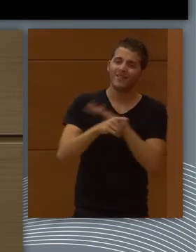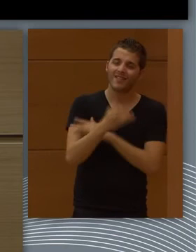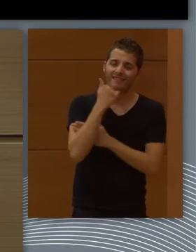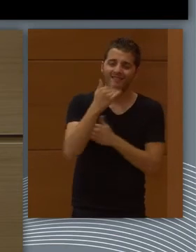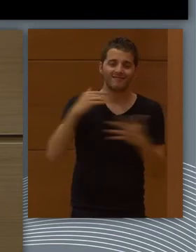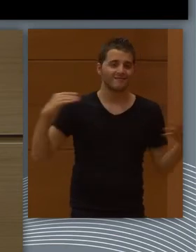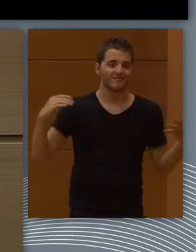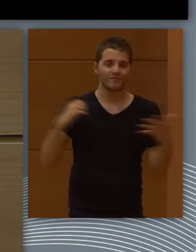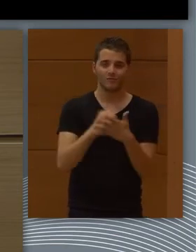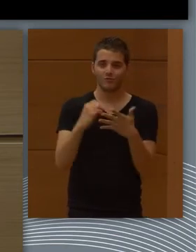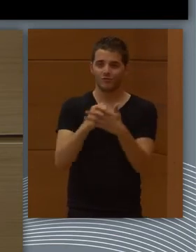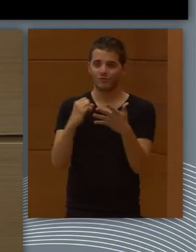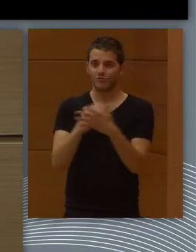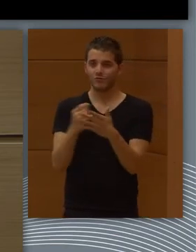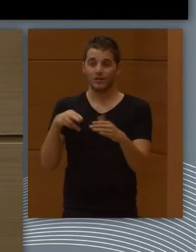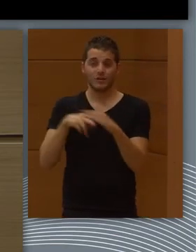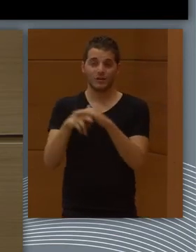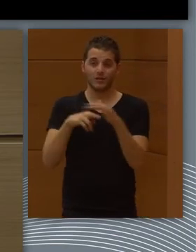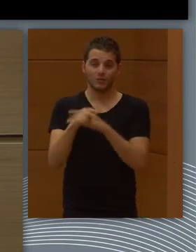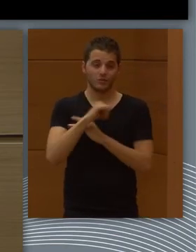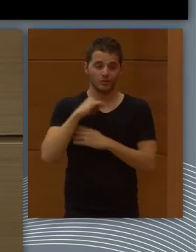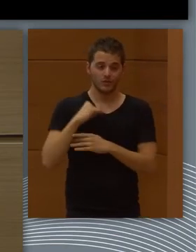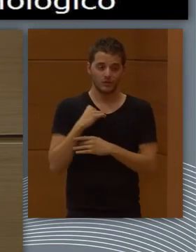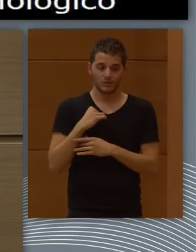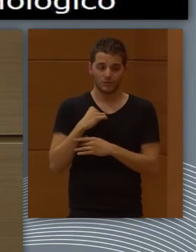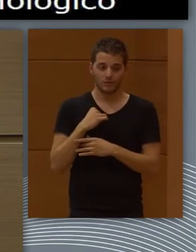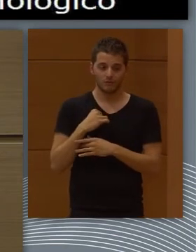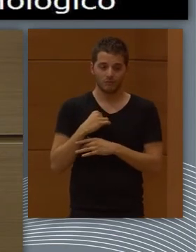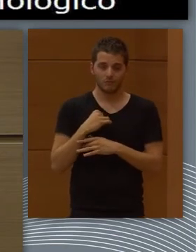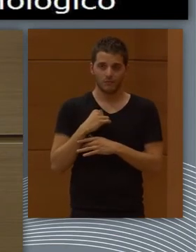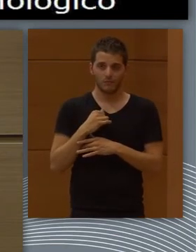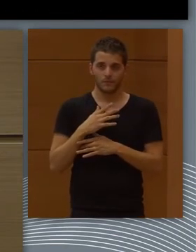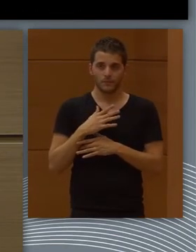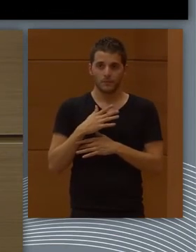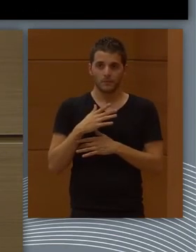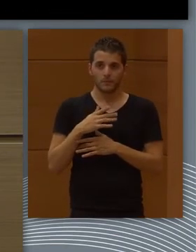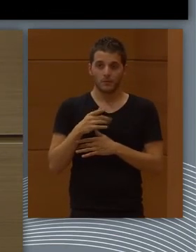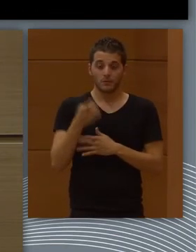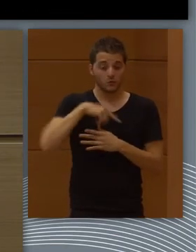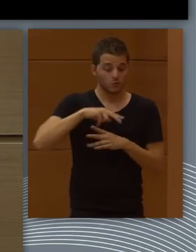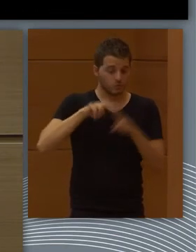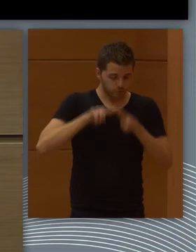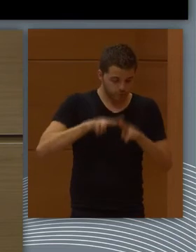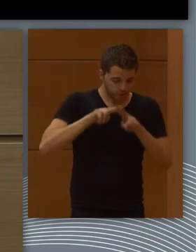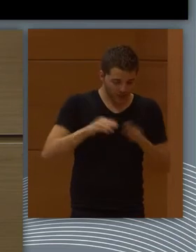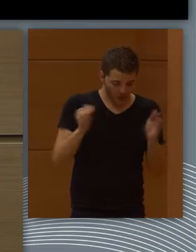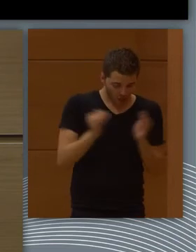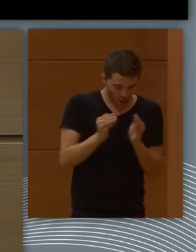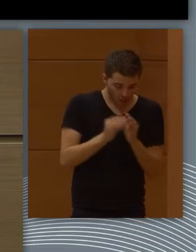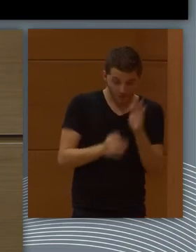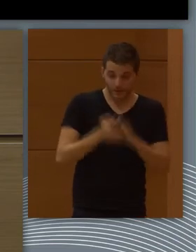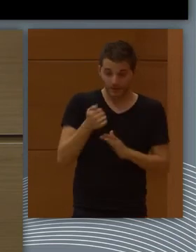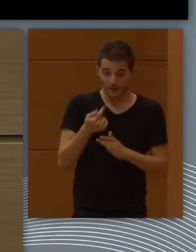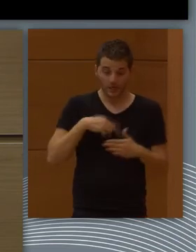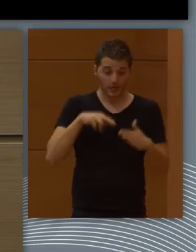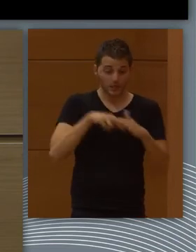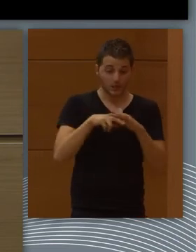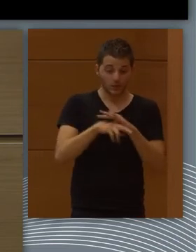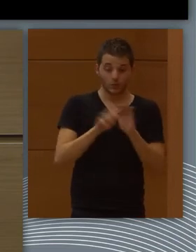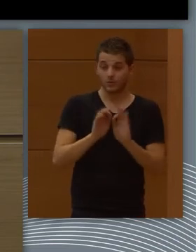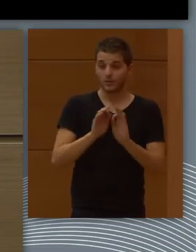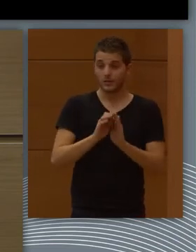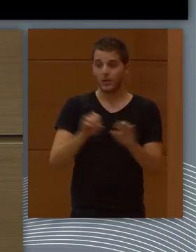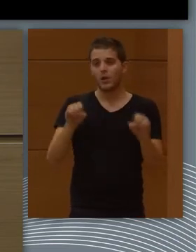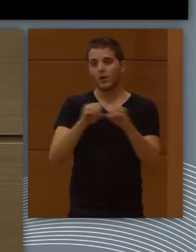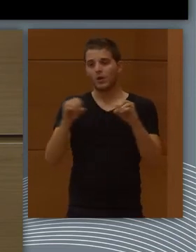estado viendo con recursos internos. Quizá Toledo sea una explotación mucho más pequeña que no tenga esos recursos, pero integrarse en Google